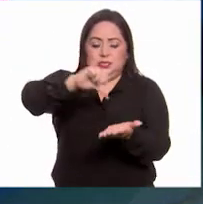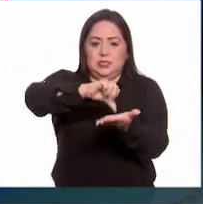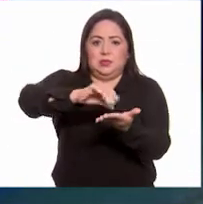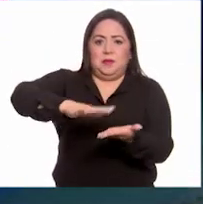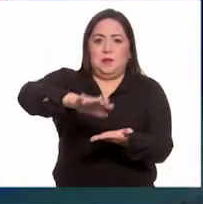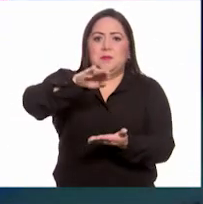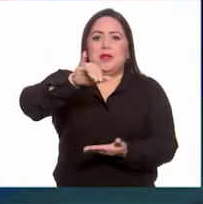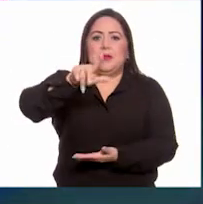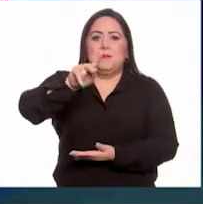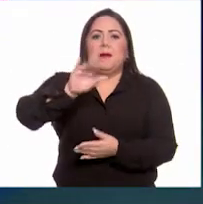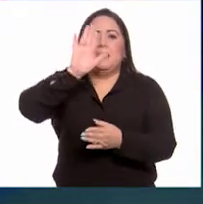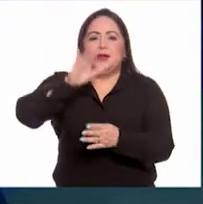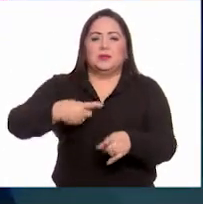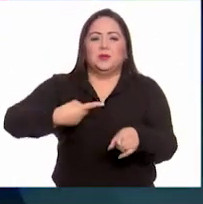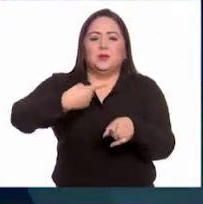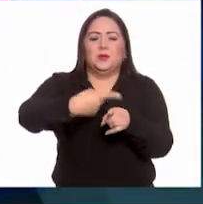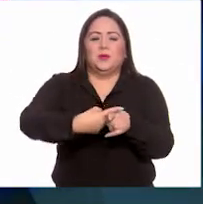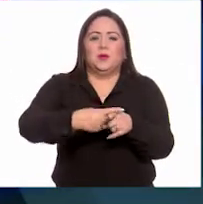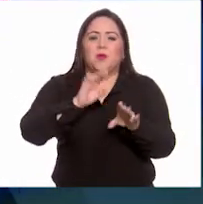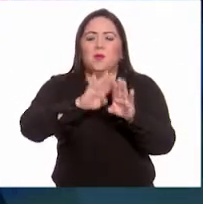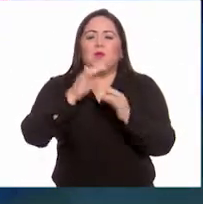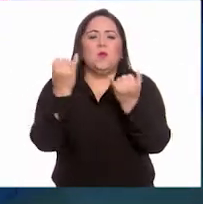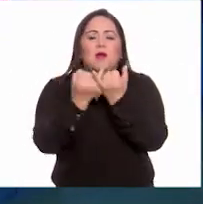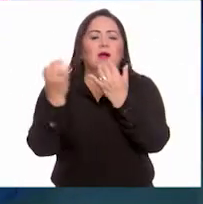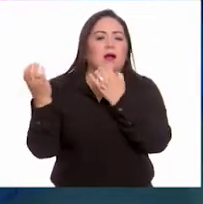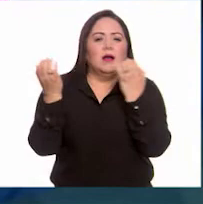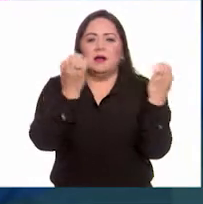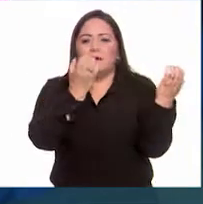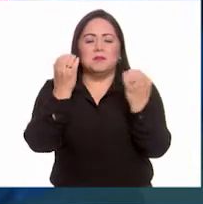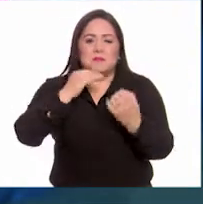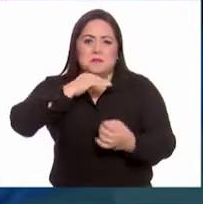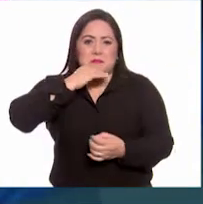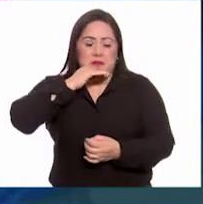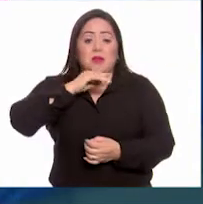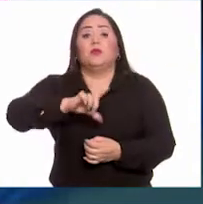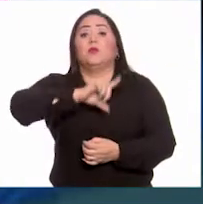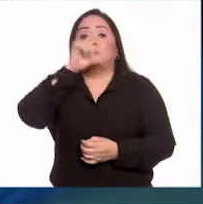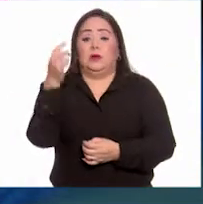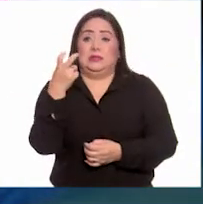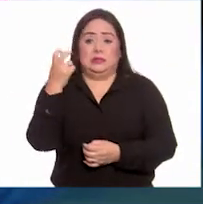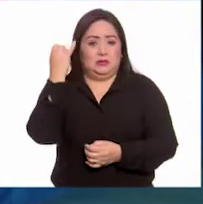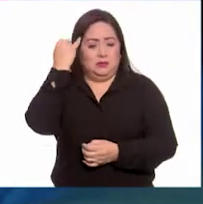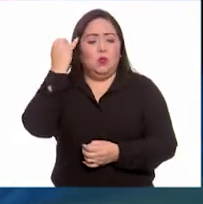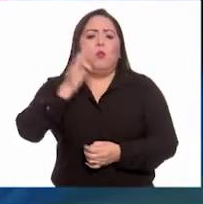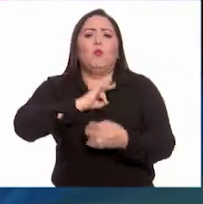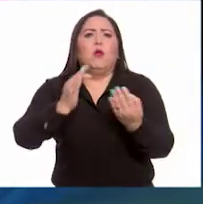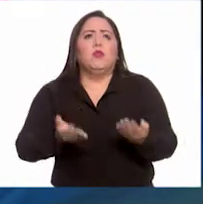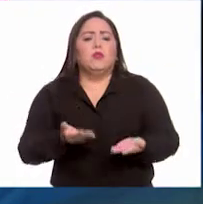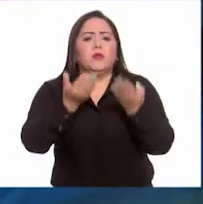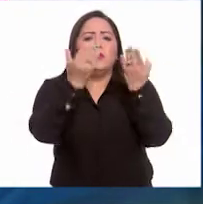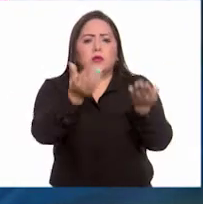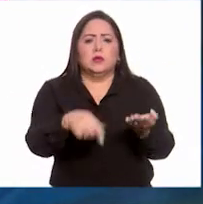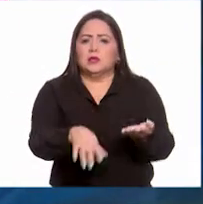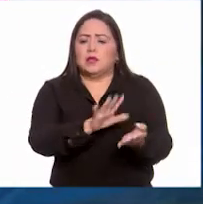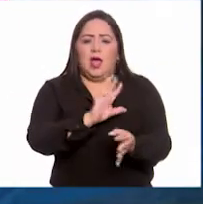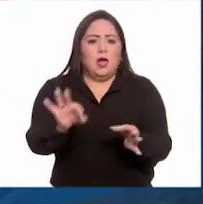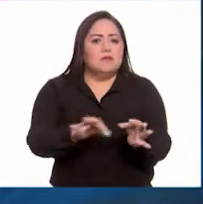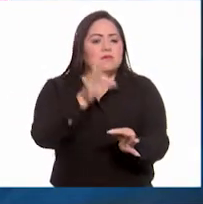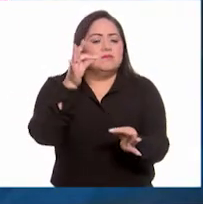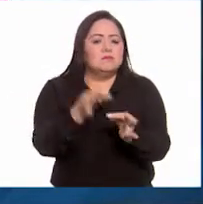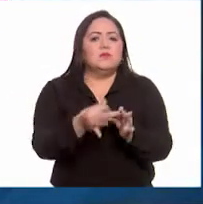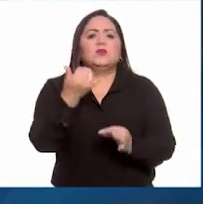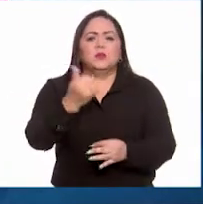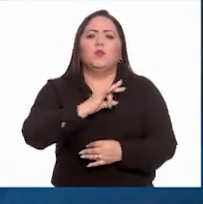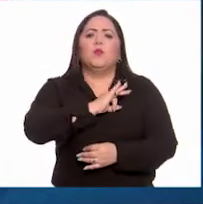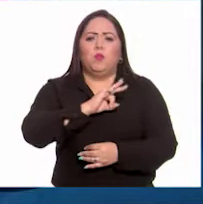milpa con una cruz hecha de la caña de maíz. Luego de esto, el campesino puede ofrecer el producto ya logrado y